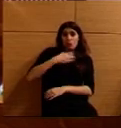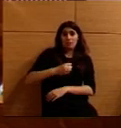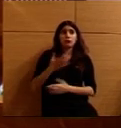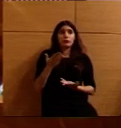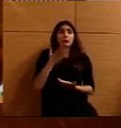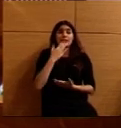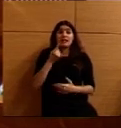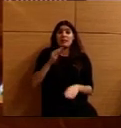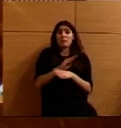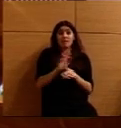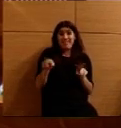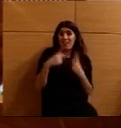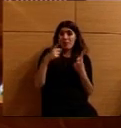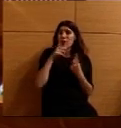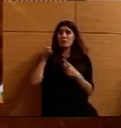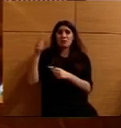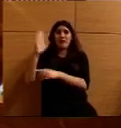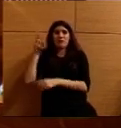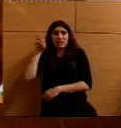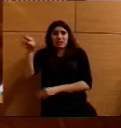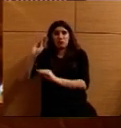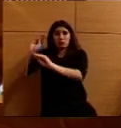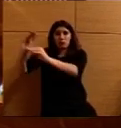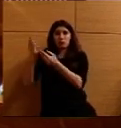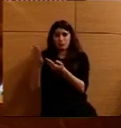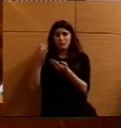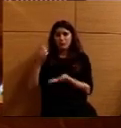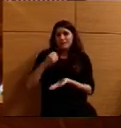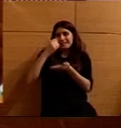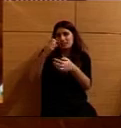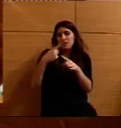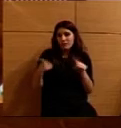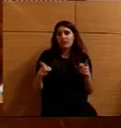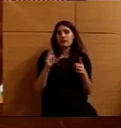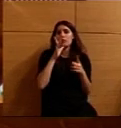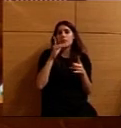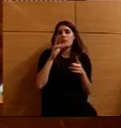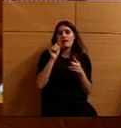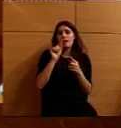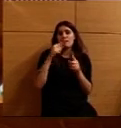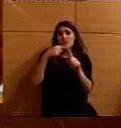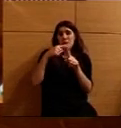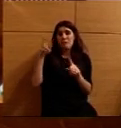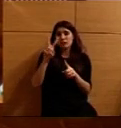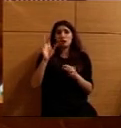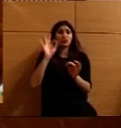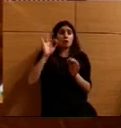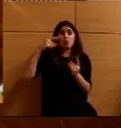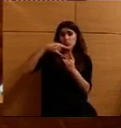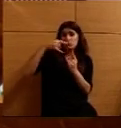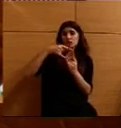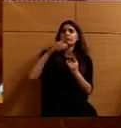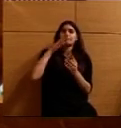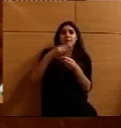por mucho que invirtiésemos dentro de las ayudas al mosquito tigre o a los vectores, que es lo que damos desde la Diputación, no